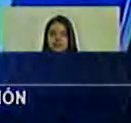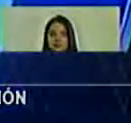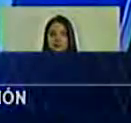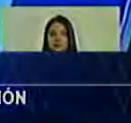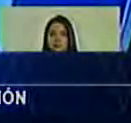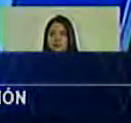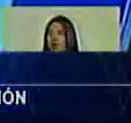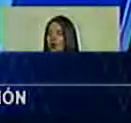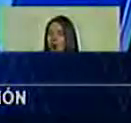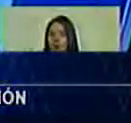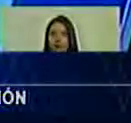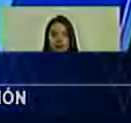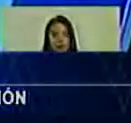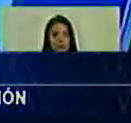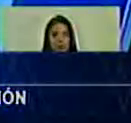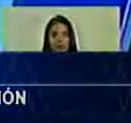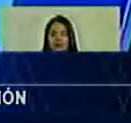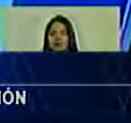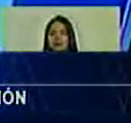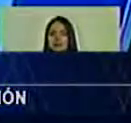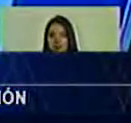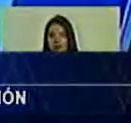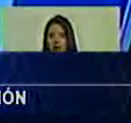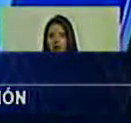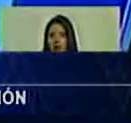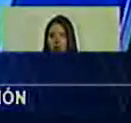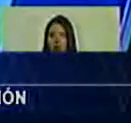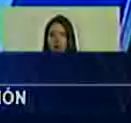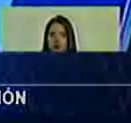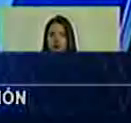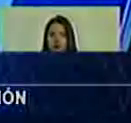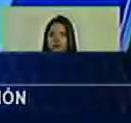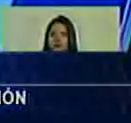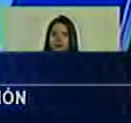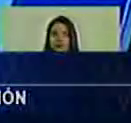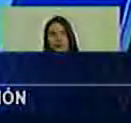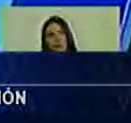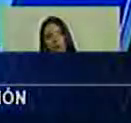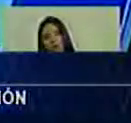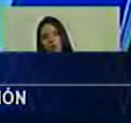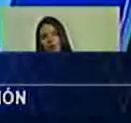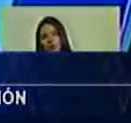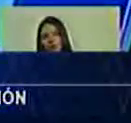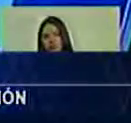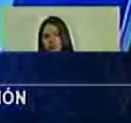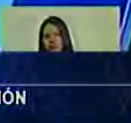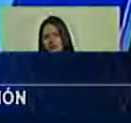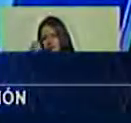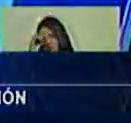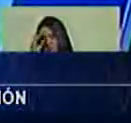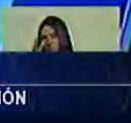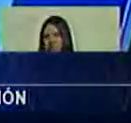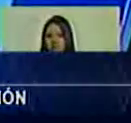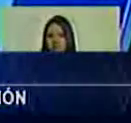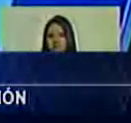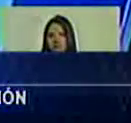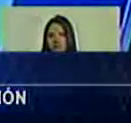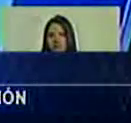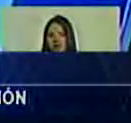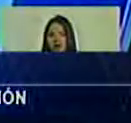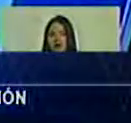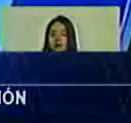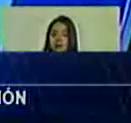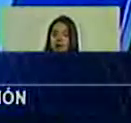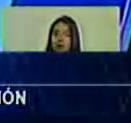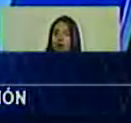Sumándolas todas, 7. Y otros, que no se pueden identificar si son de la Fuerza de la